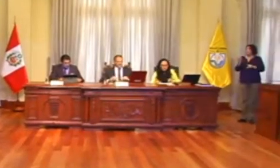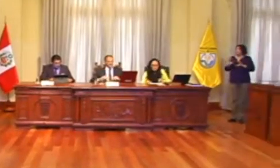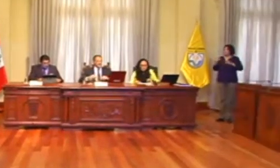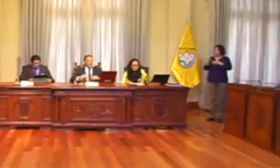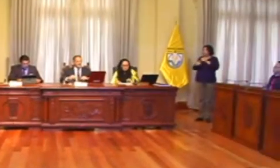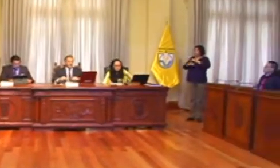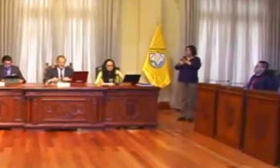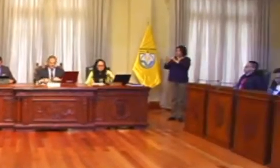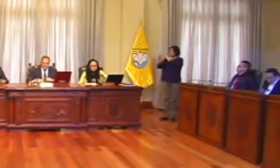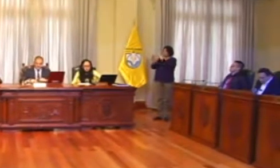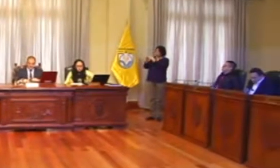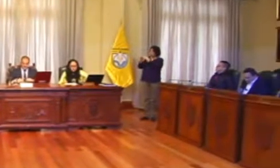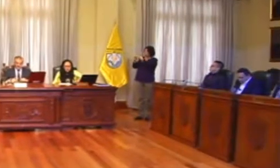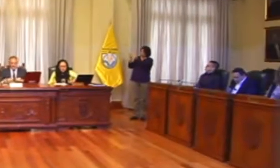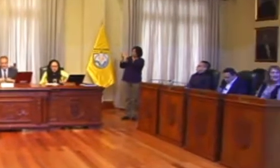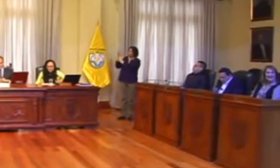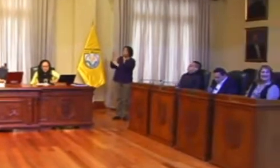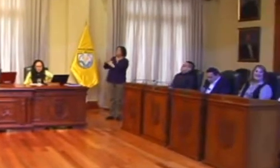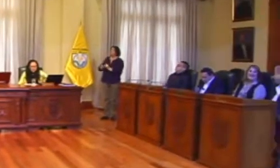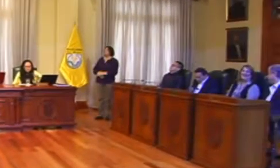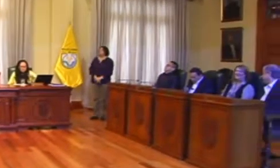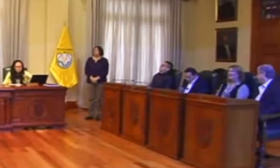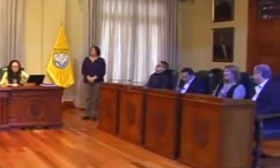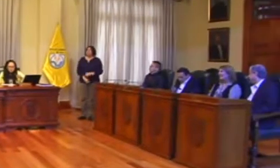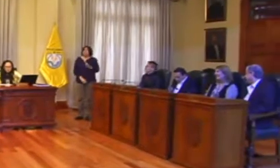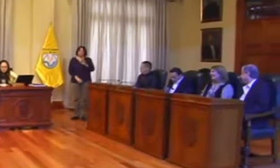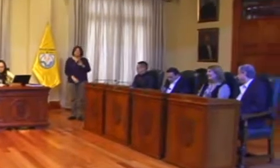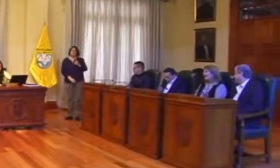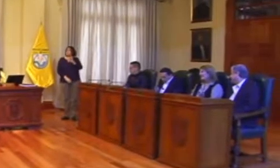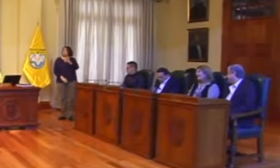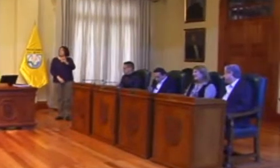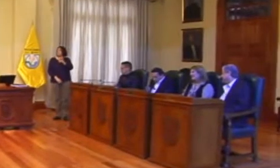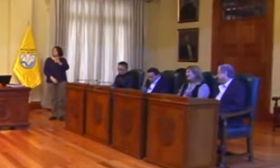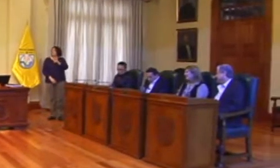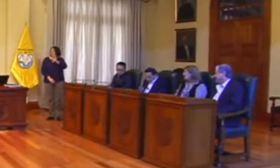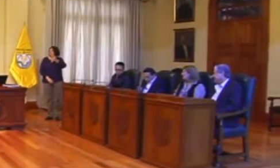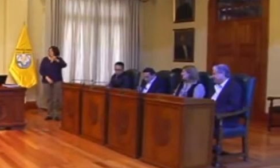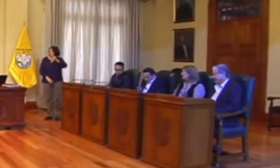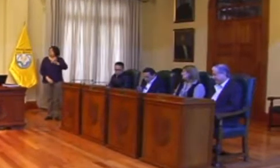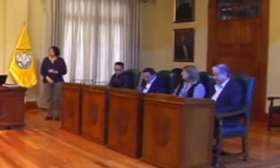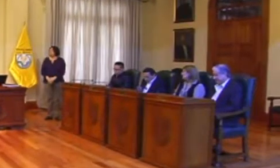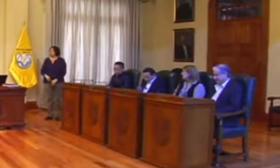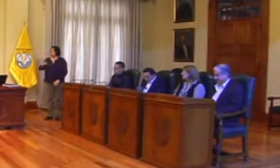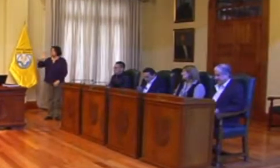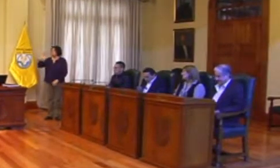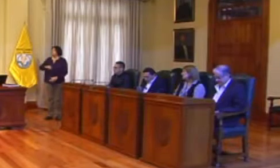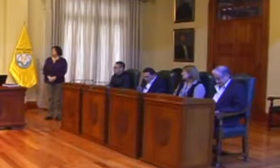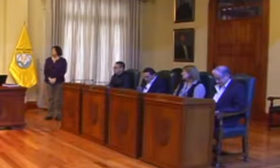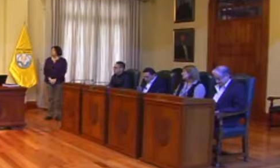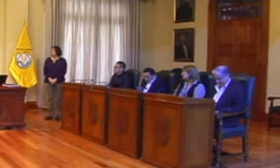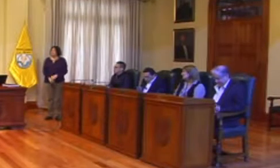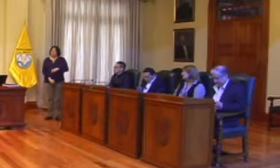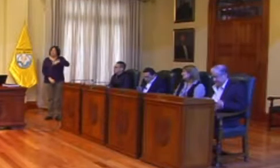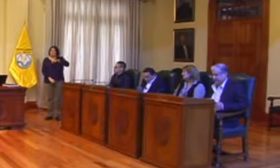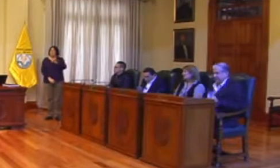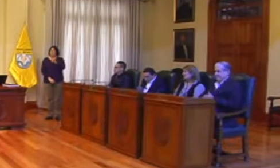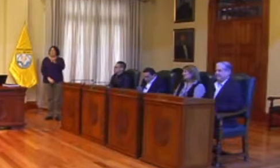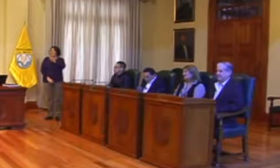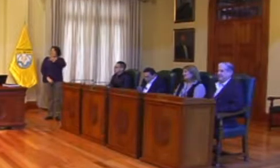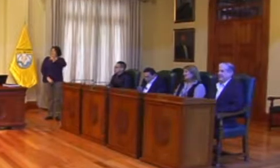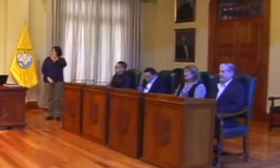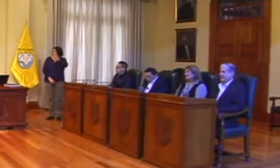que se sirva a pasar la lista del caso. Señor Israel Orlando Acuña Wong Coquis. Señora Patricia